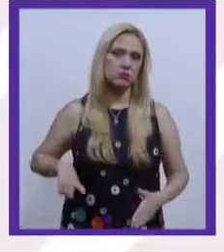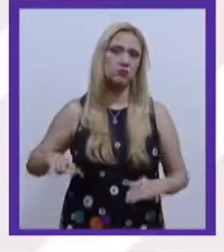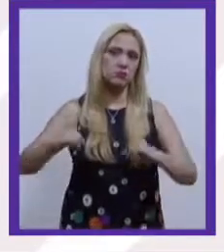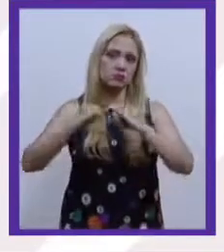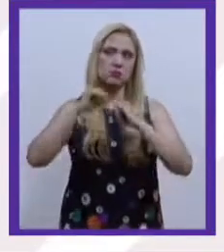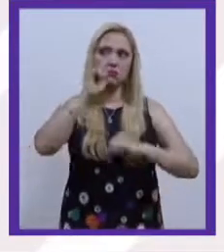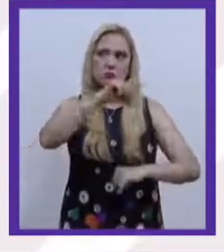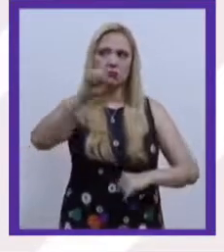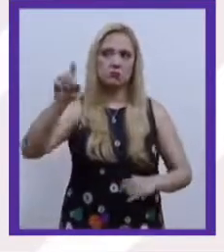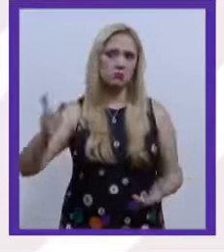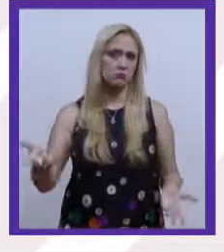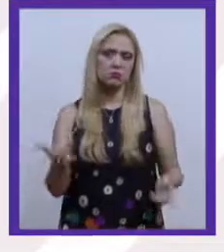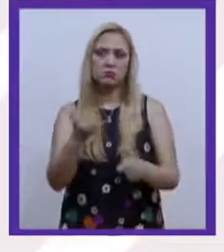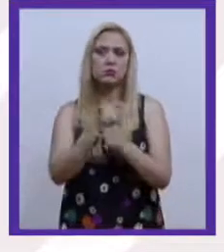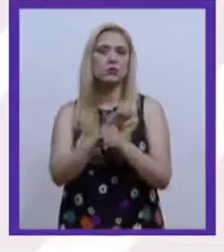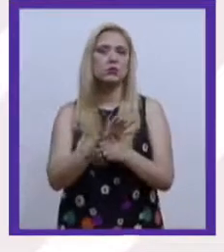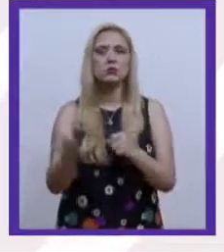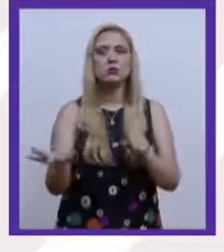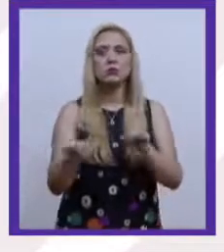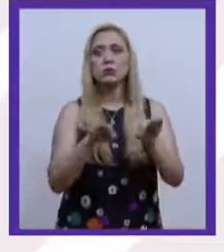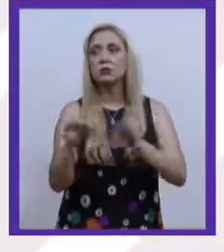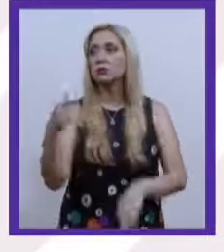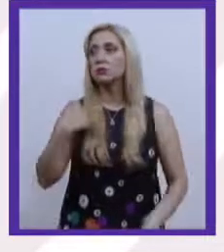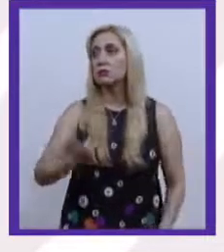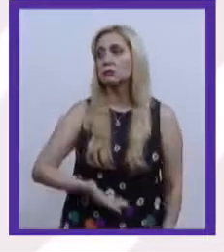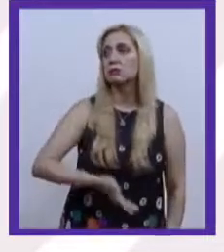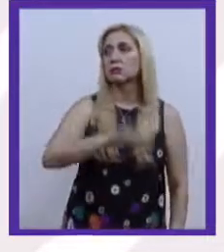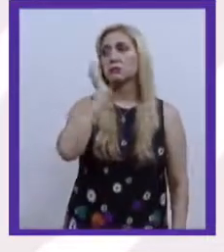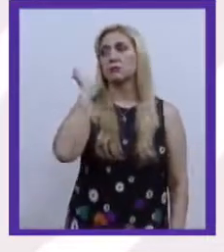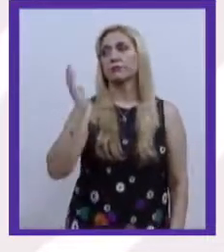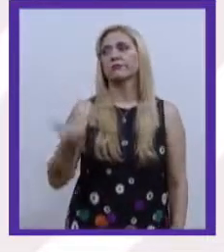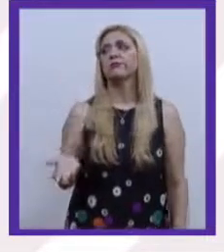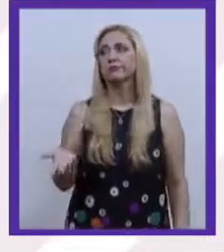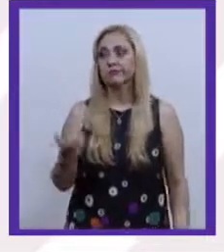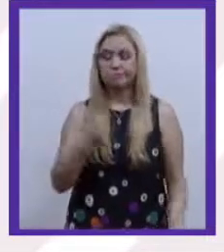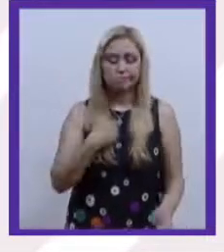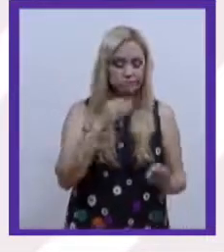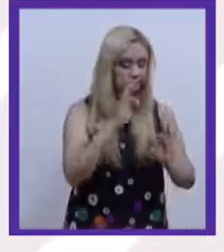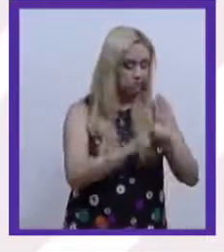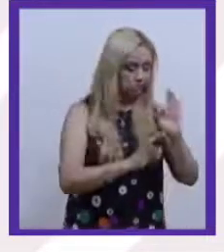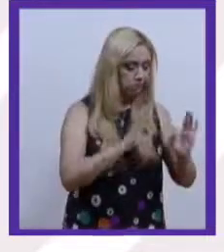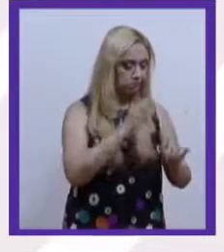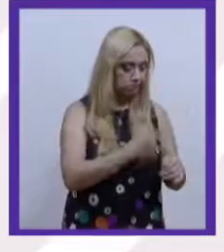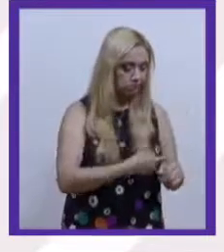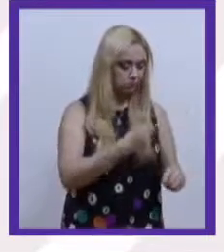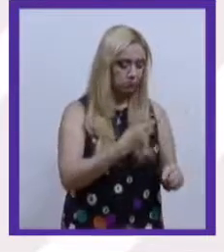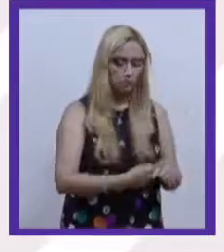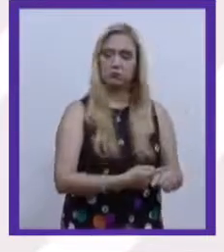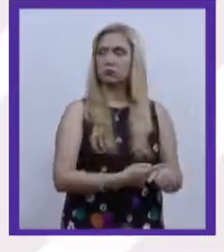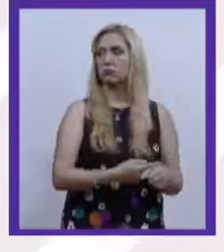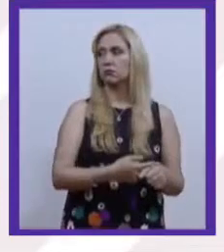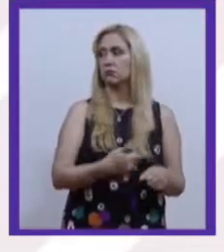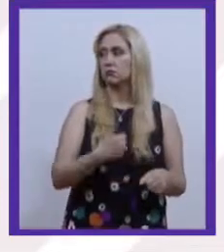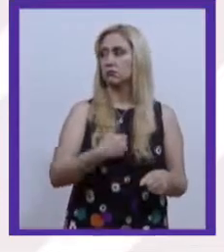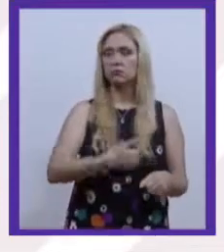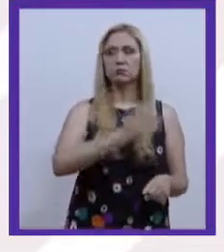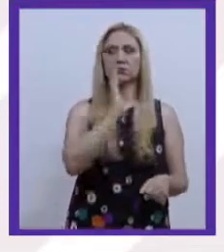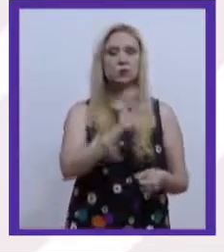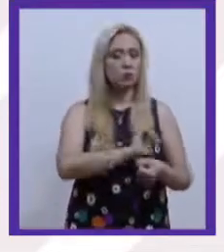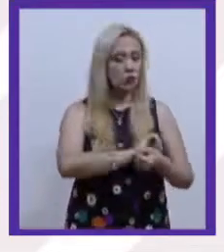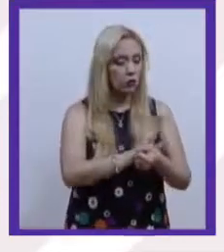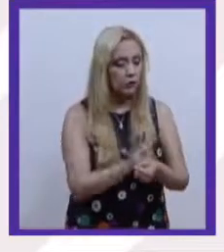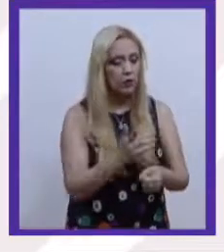puede ser que de pronto alguien pierda su trabajo por quedarse a cuidar a algún familiar o algún dependiente por tener COVID o por tener cualquier